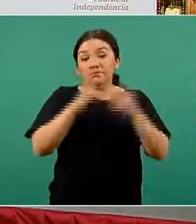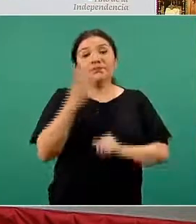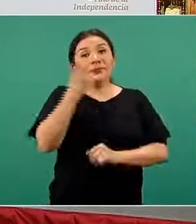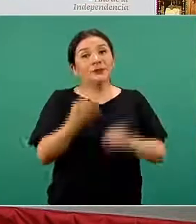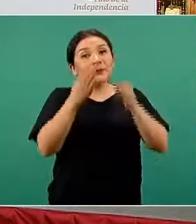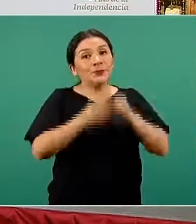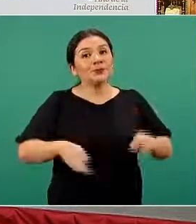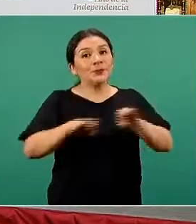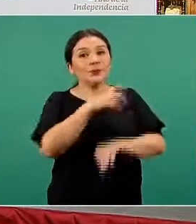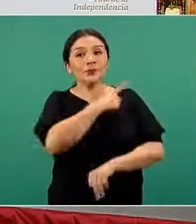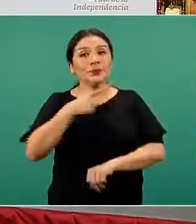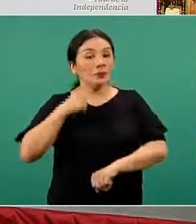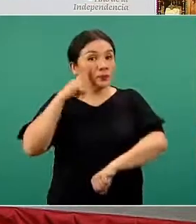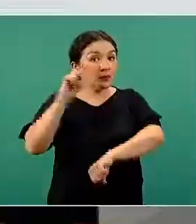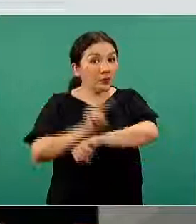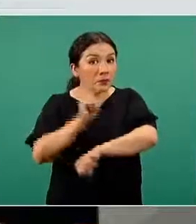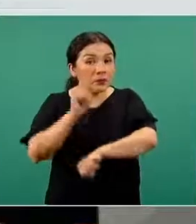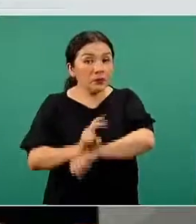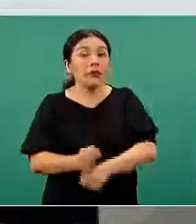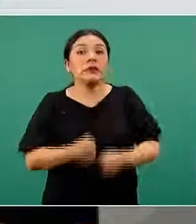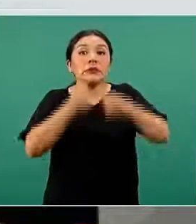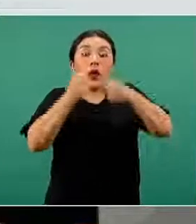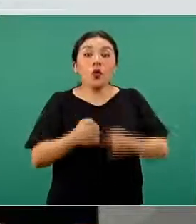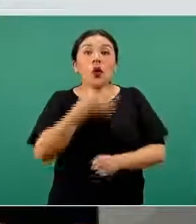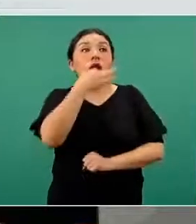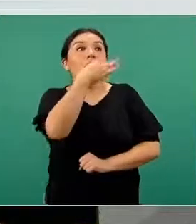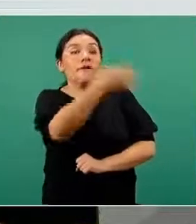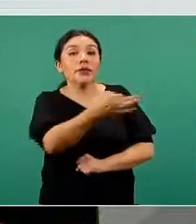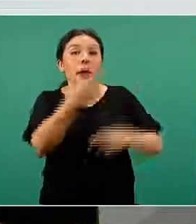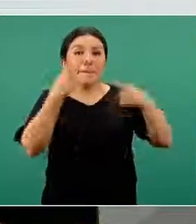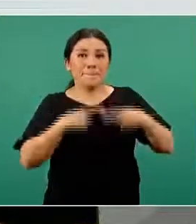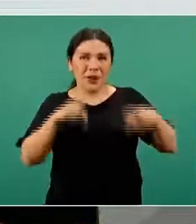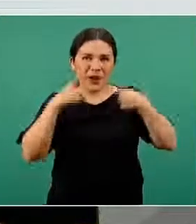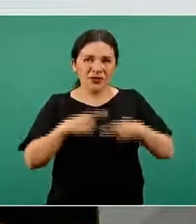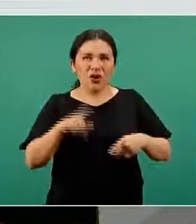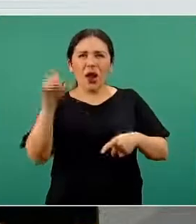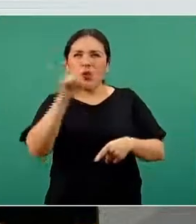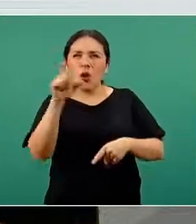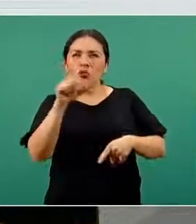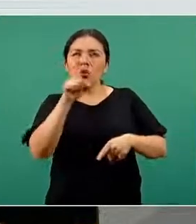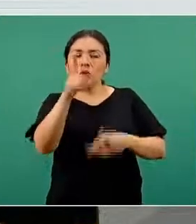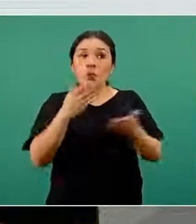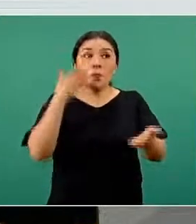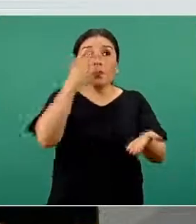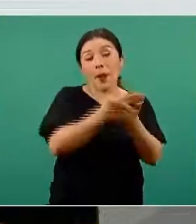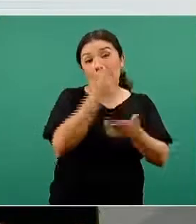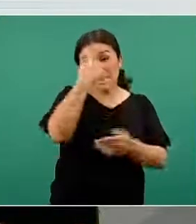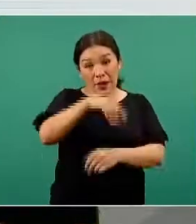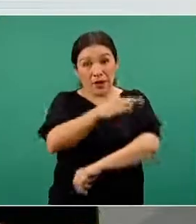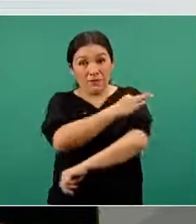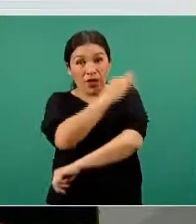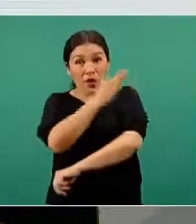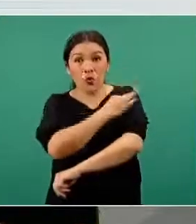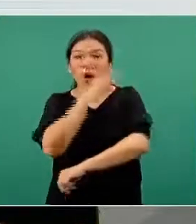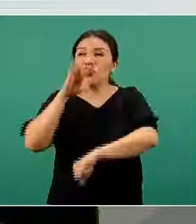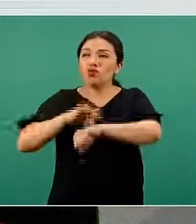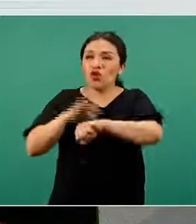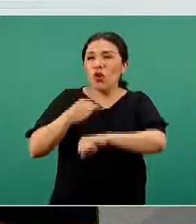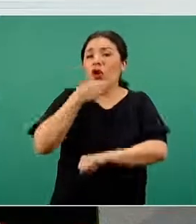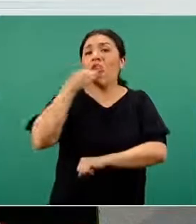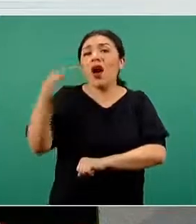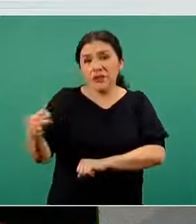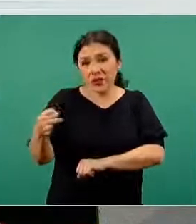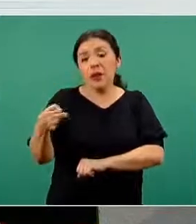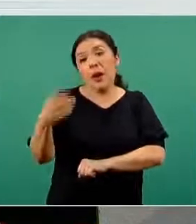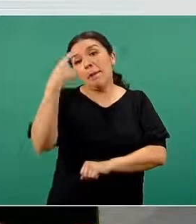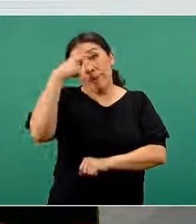importante asegurarse de avisar al personal de salud cuando vayas a la consulta prenatal para